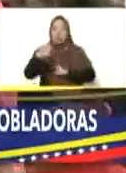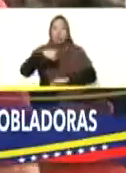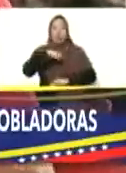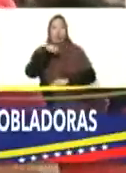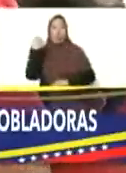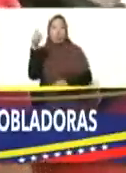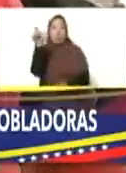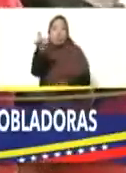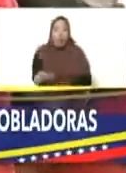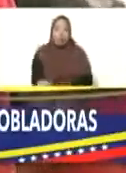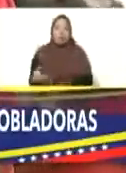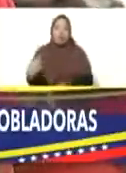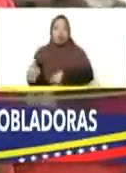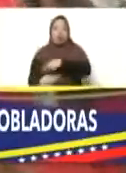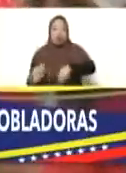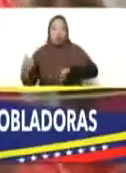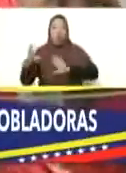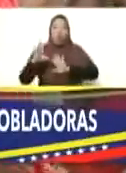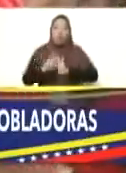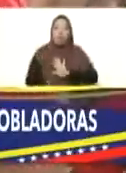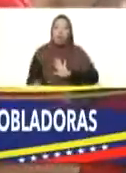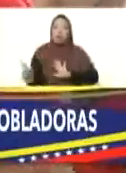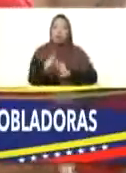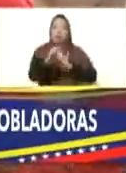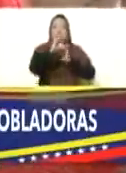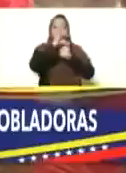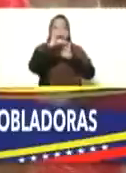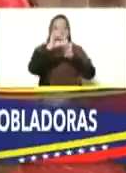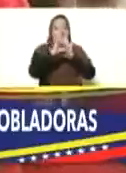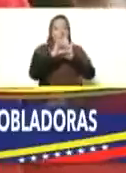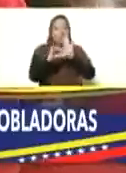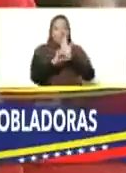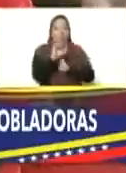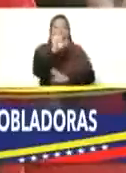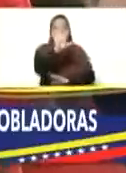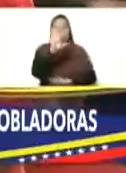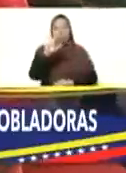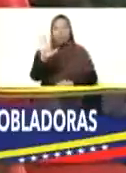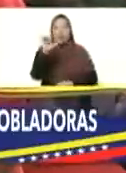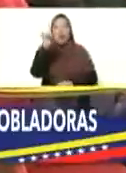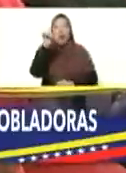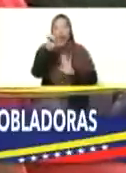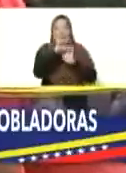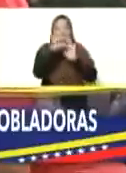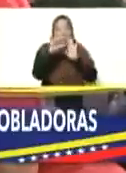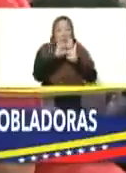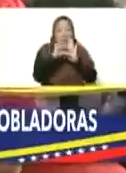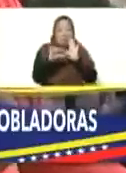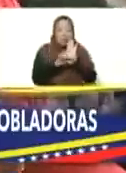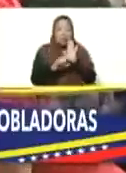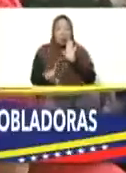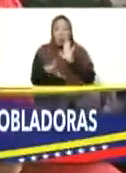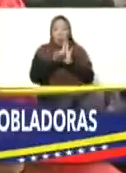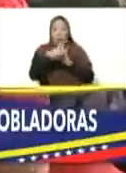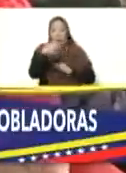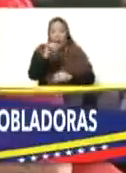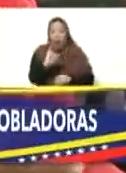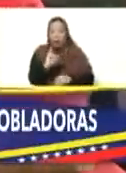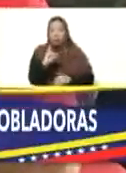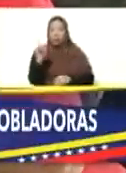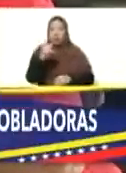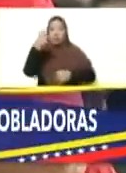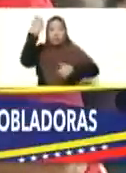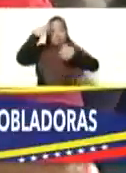quitamos la revolución sólo de esa ley son 55 artículos que tiene esta ley que nosotros con